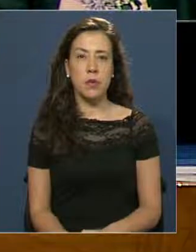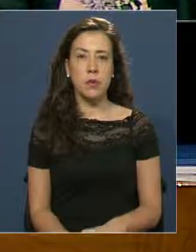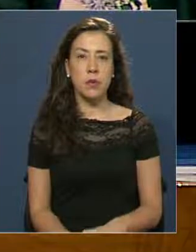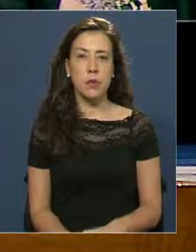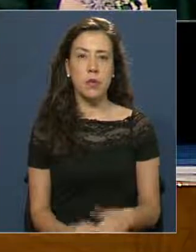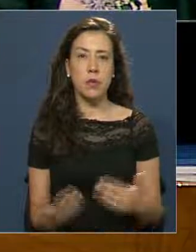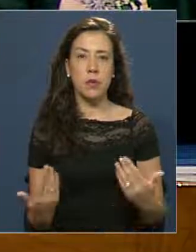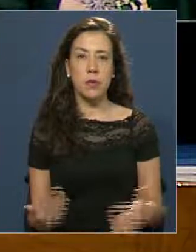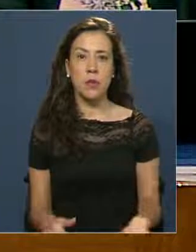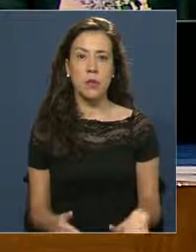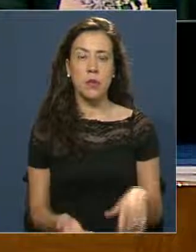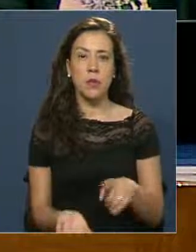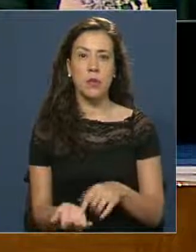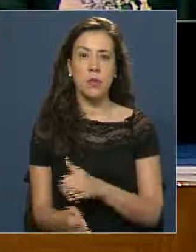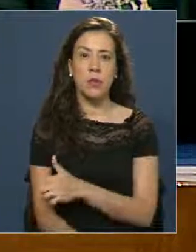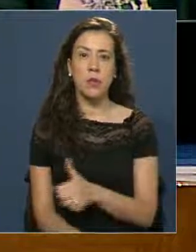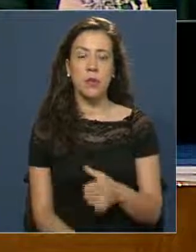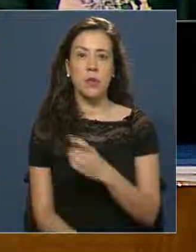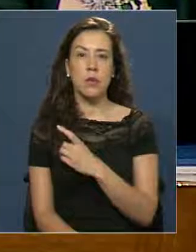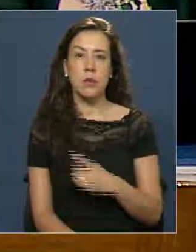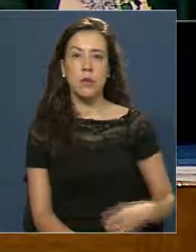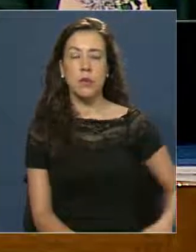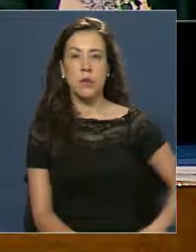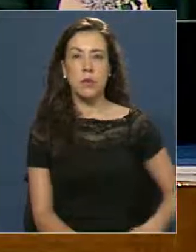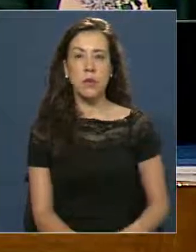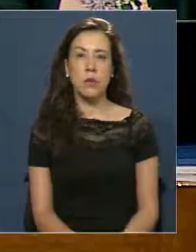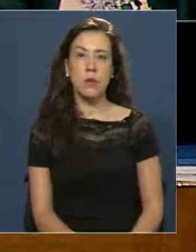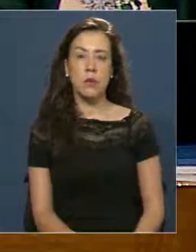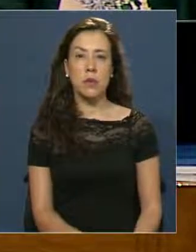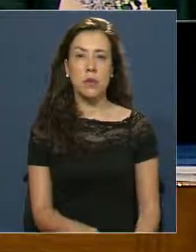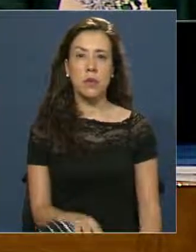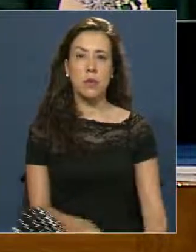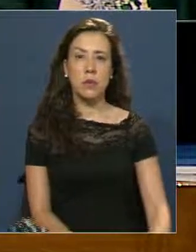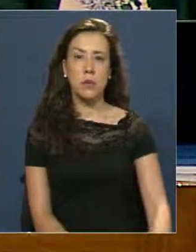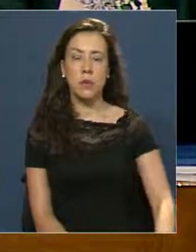¿Han votado todas las señoras y señores diputados?